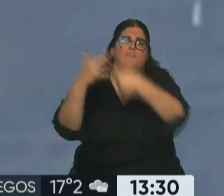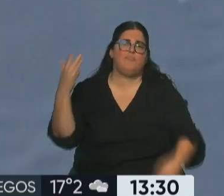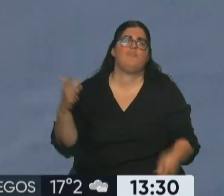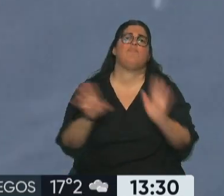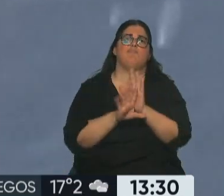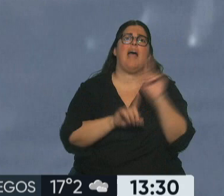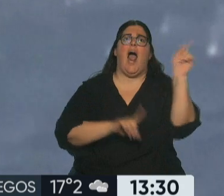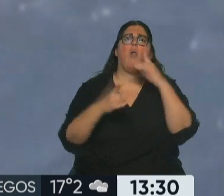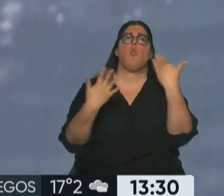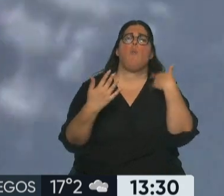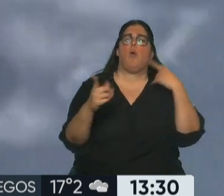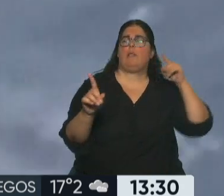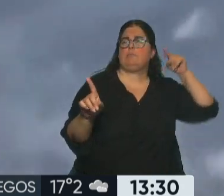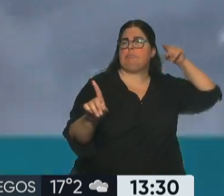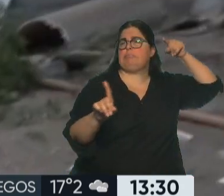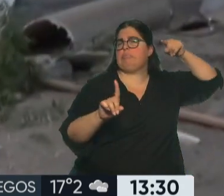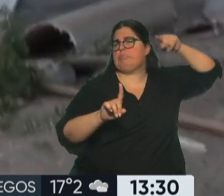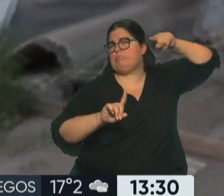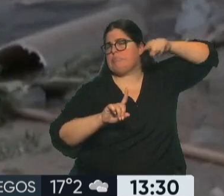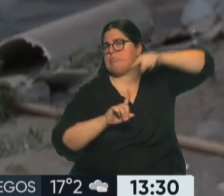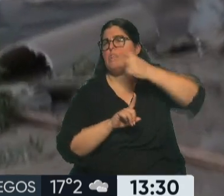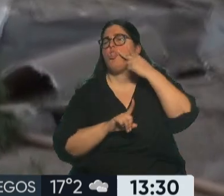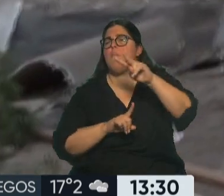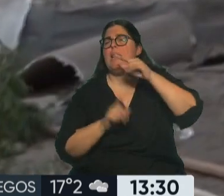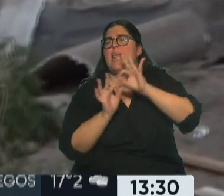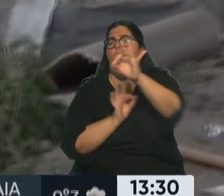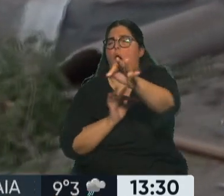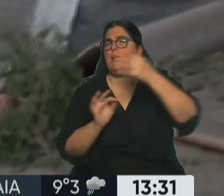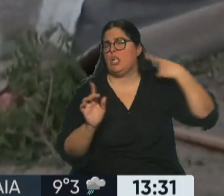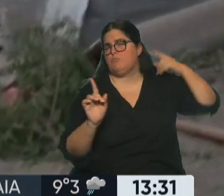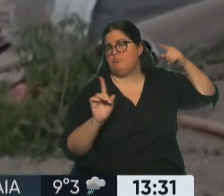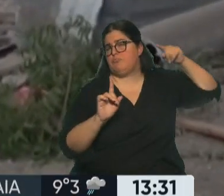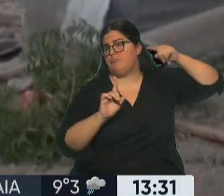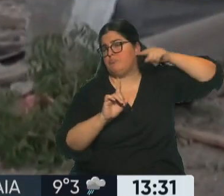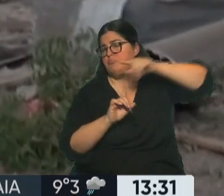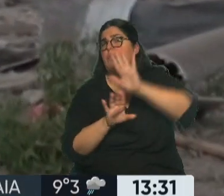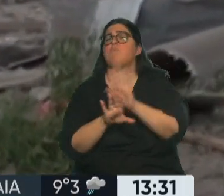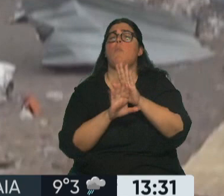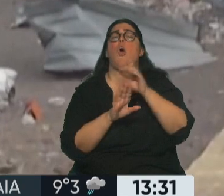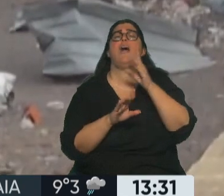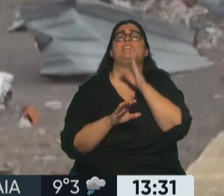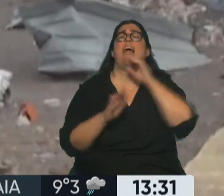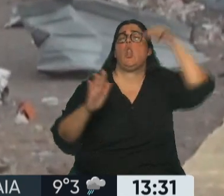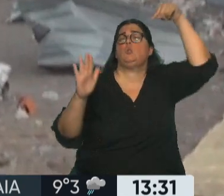alcanzar blancos ubicados a 2000 km un radio que llega hasta el Sur de